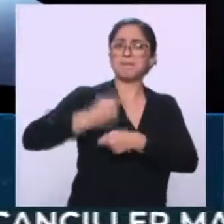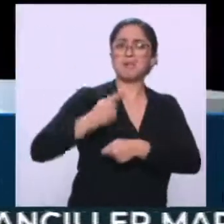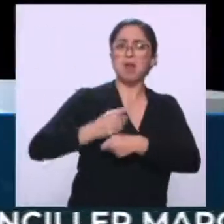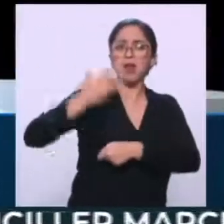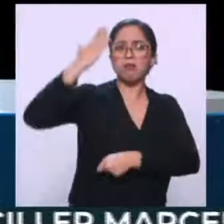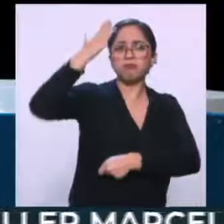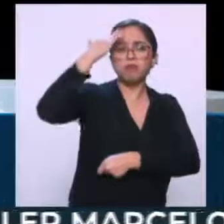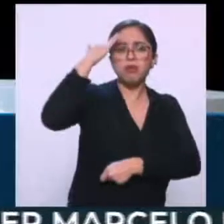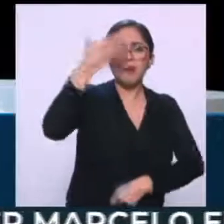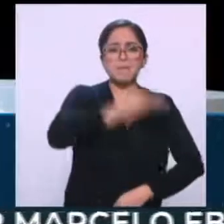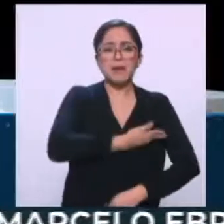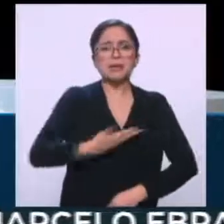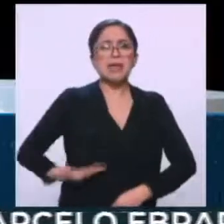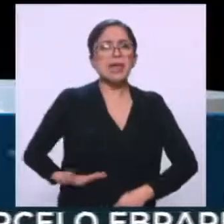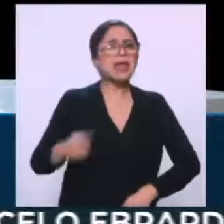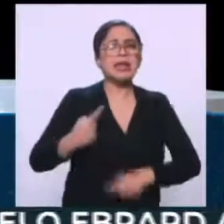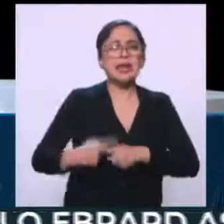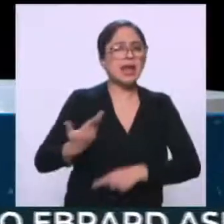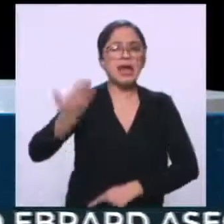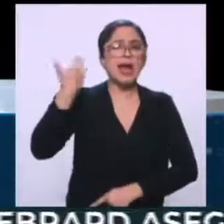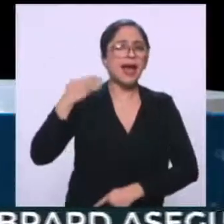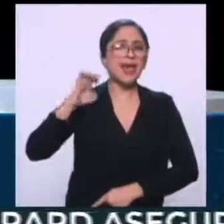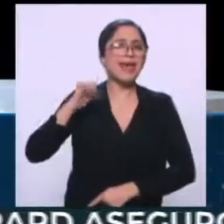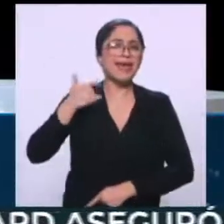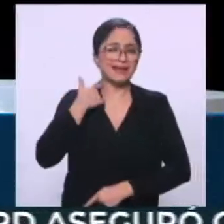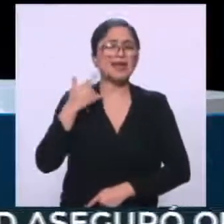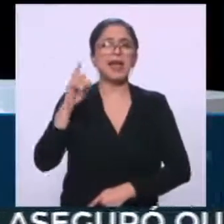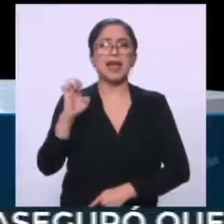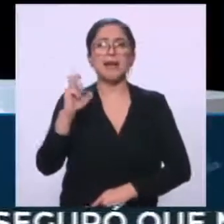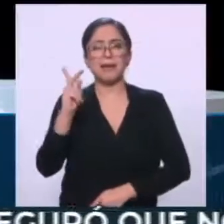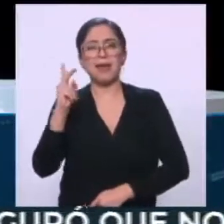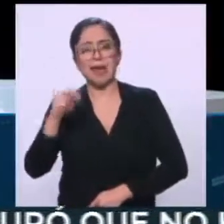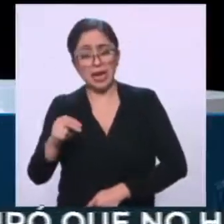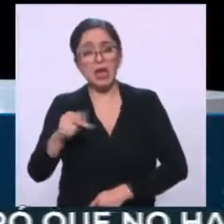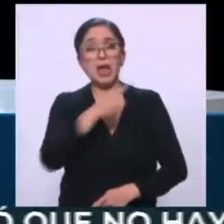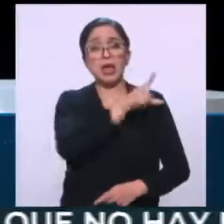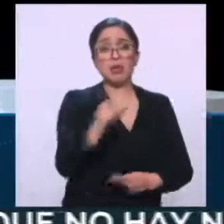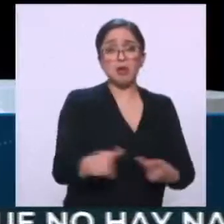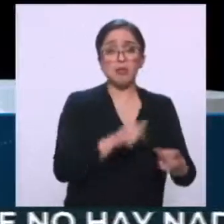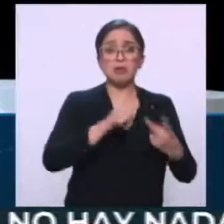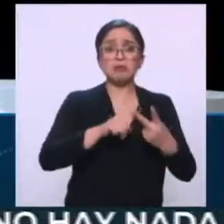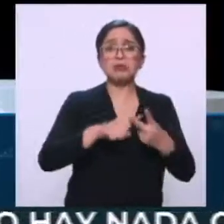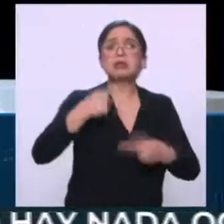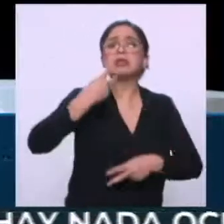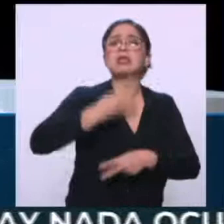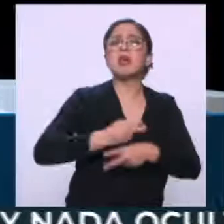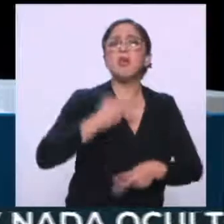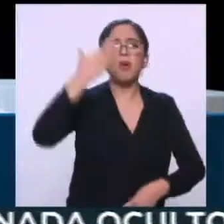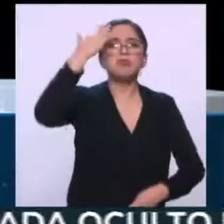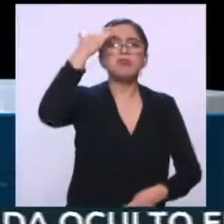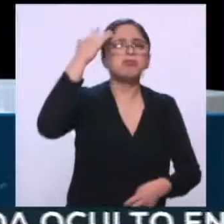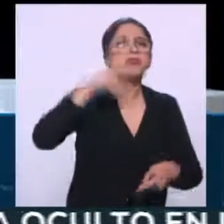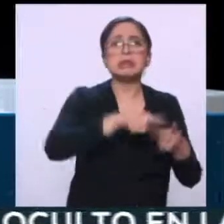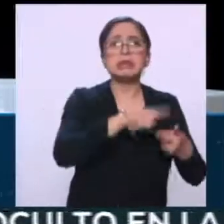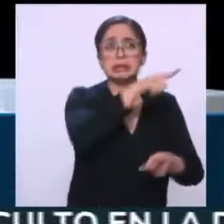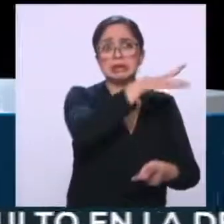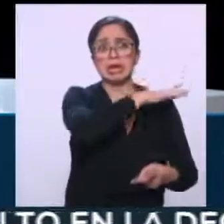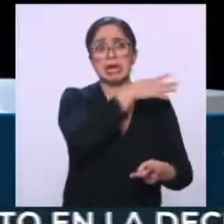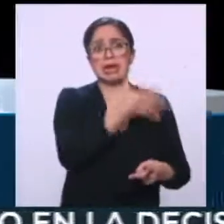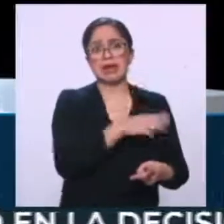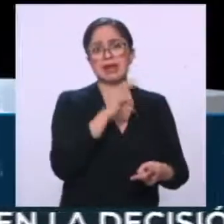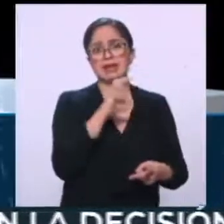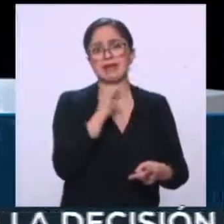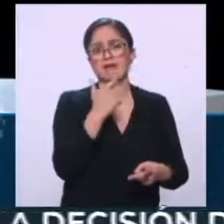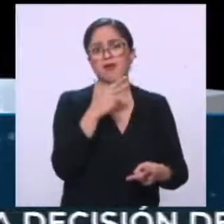Enrique Peña Nieto. Y la Fiscalía tendrá que hacer ese procedimiento y también de adecuar las acusaciones,